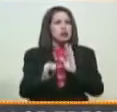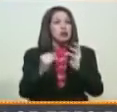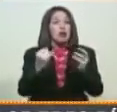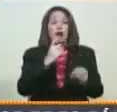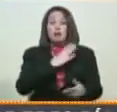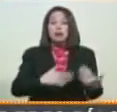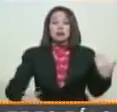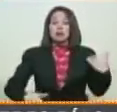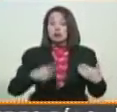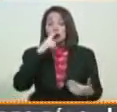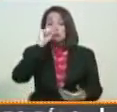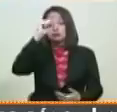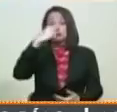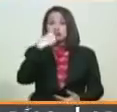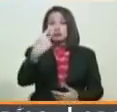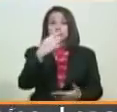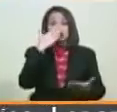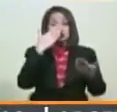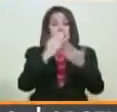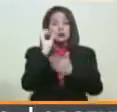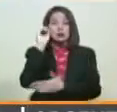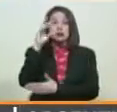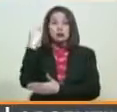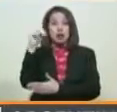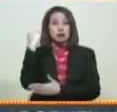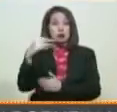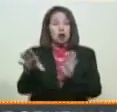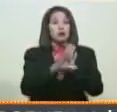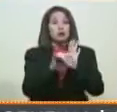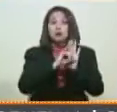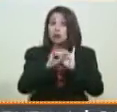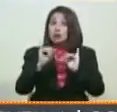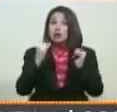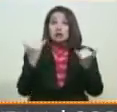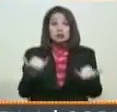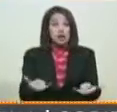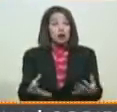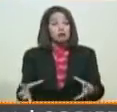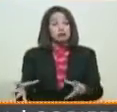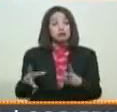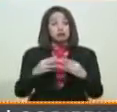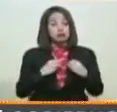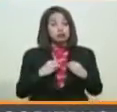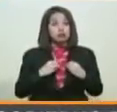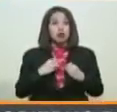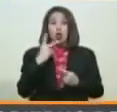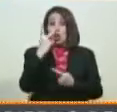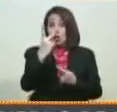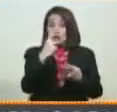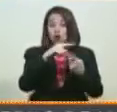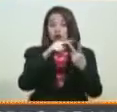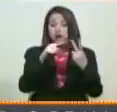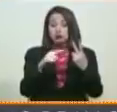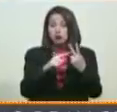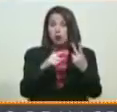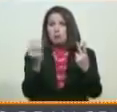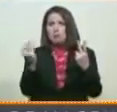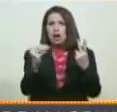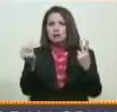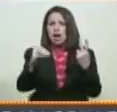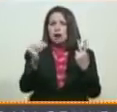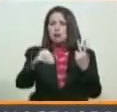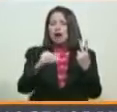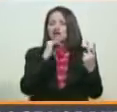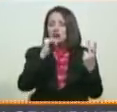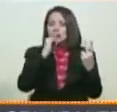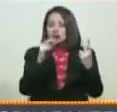Maduro presentó ante la Asamblea Nacional Constituyente y que la vamos a volver a retomar. Esas dos cosas, más otras medidas que están por